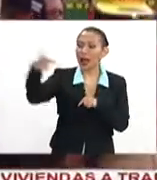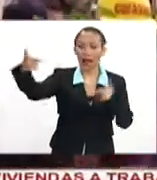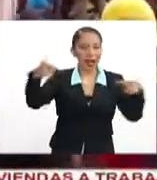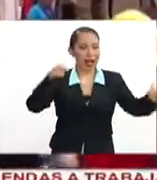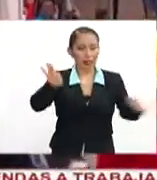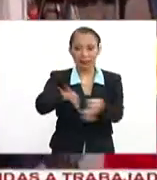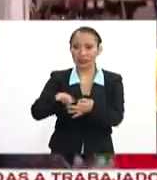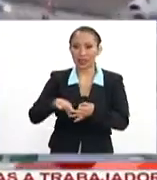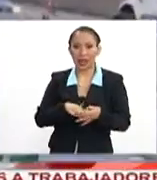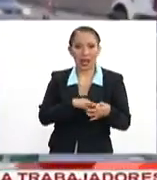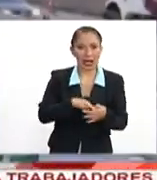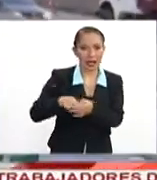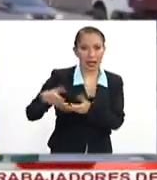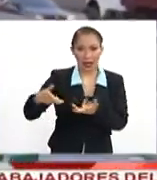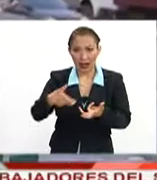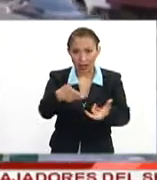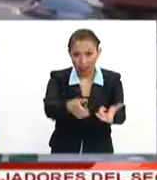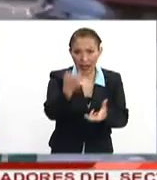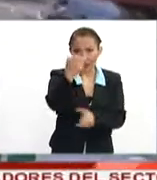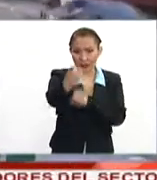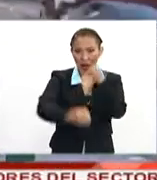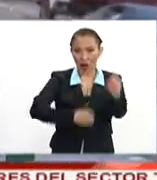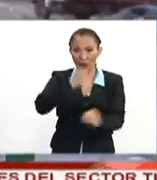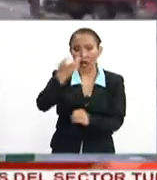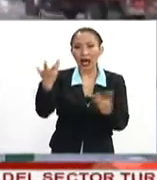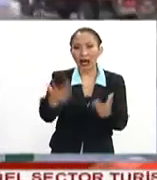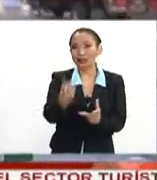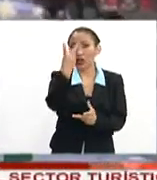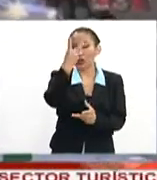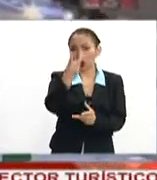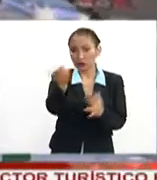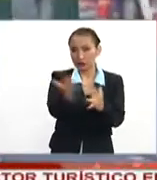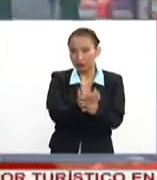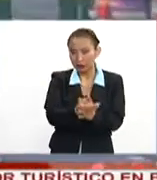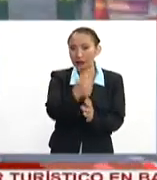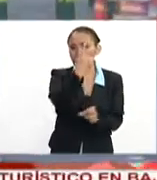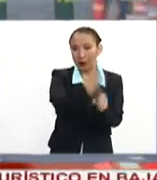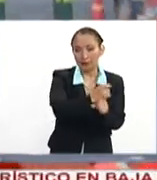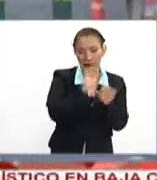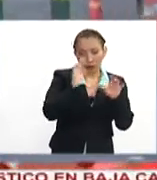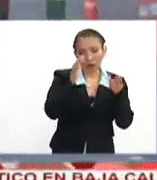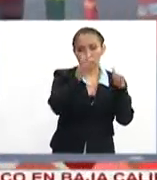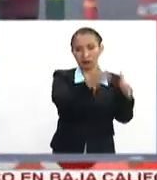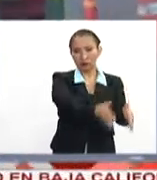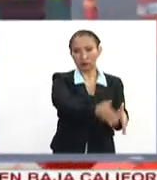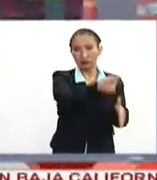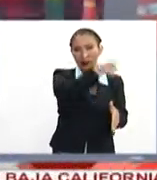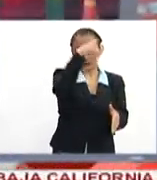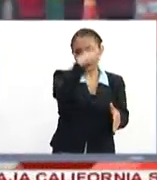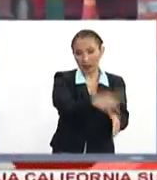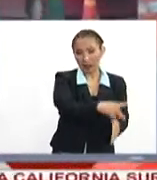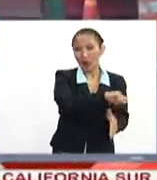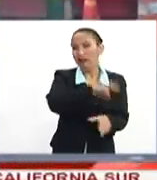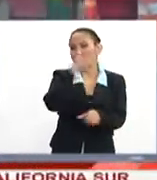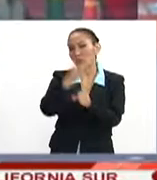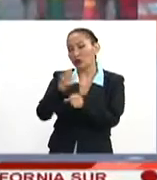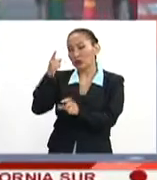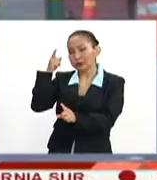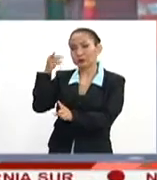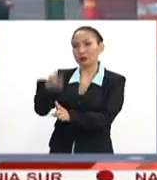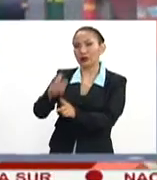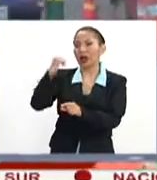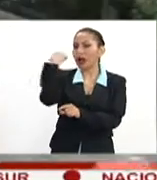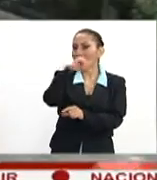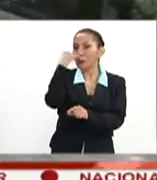están cercanas al Paso Express. La obra se va a realizar en 2 etapas, la primera con dirección a México y la segunda con